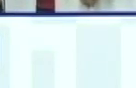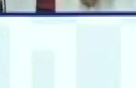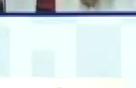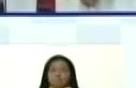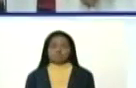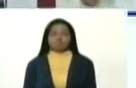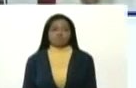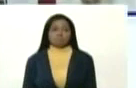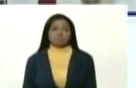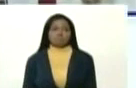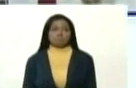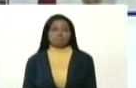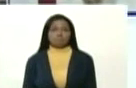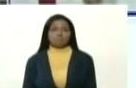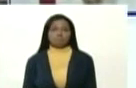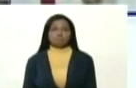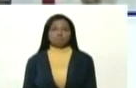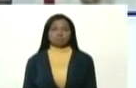Excelente.